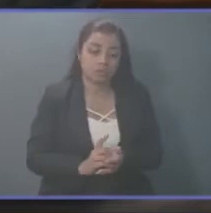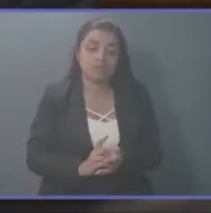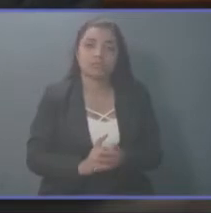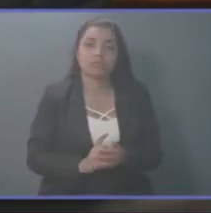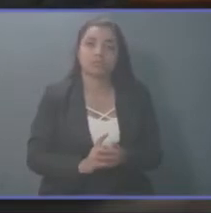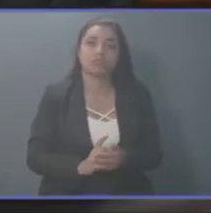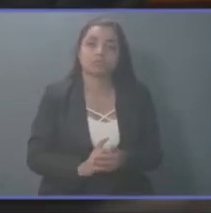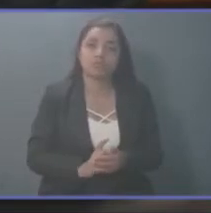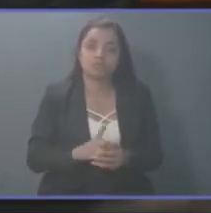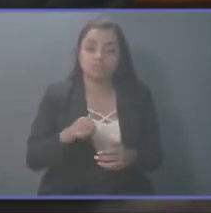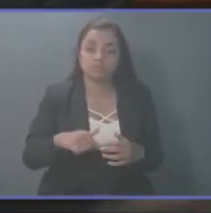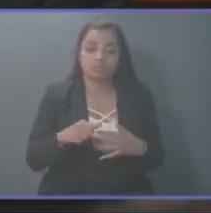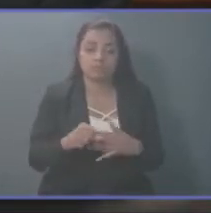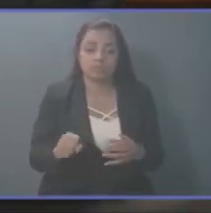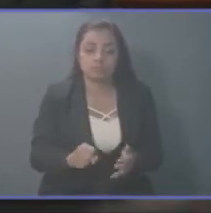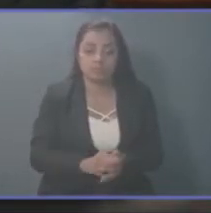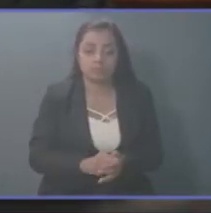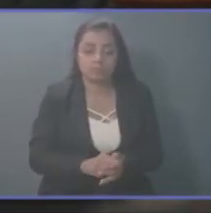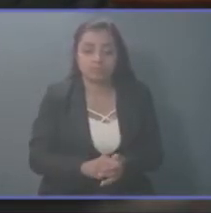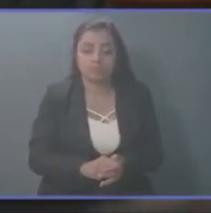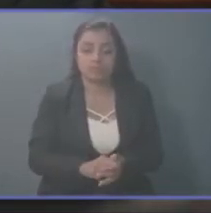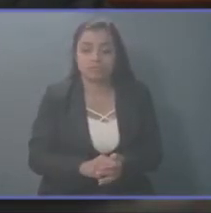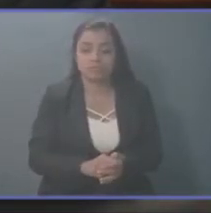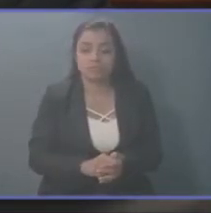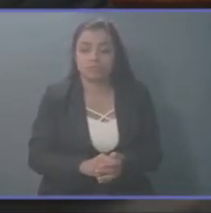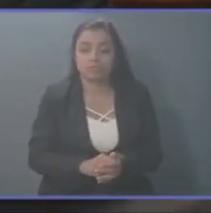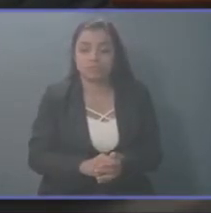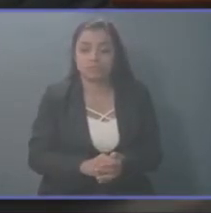tomamos aquí en la Asamblea Legislativa.